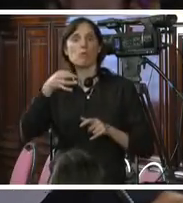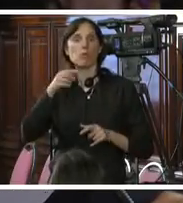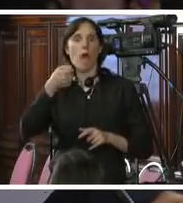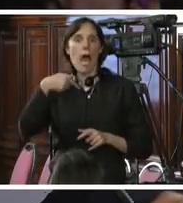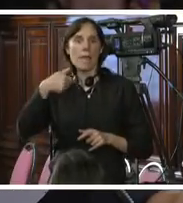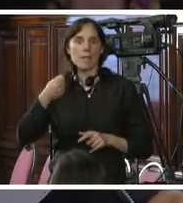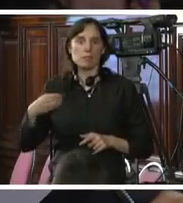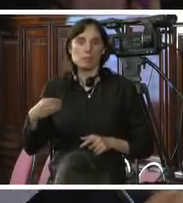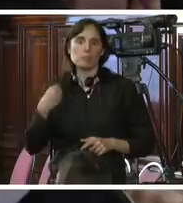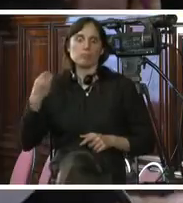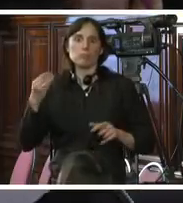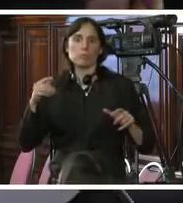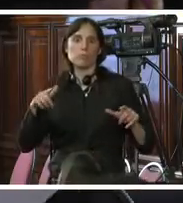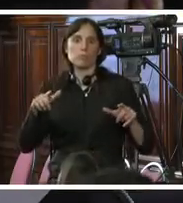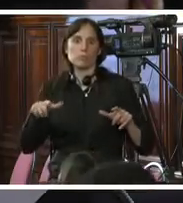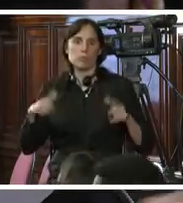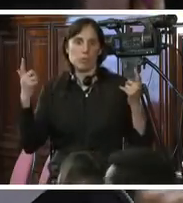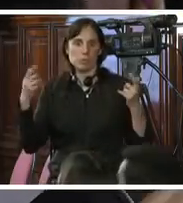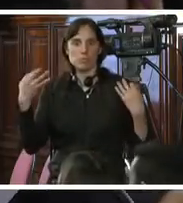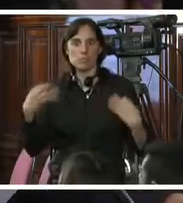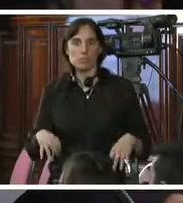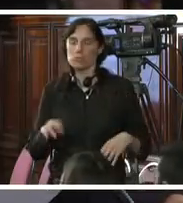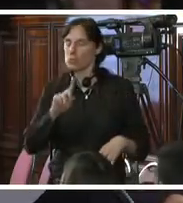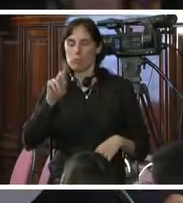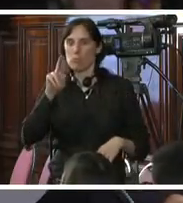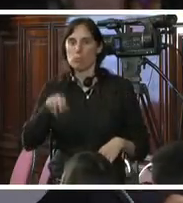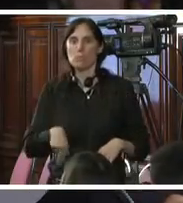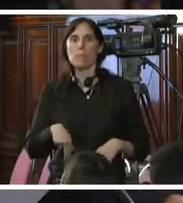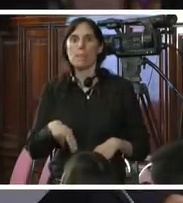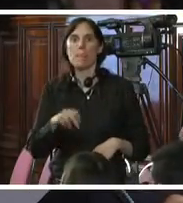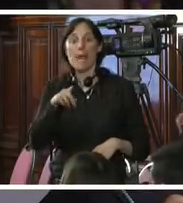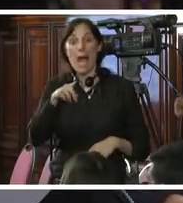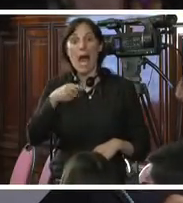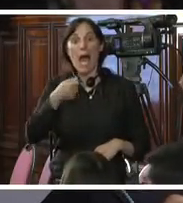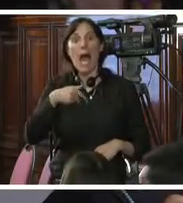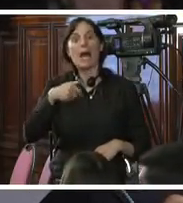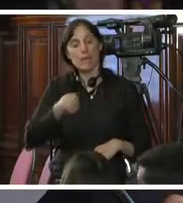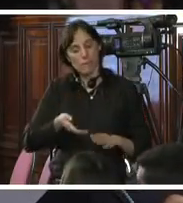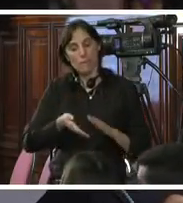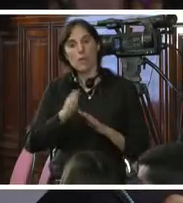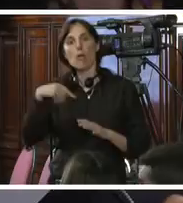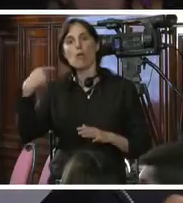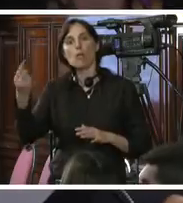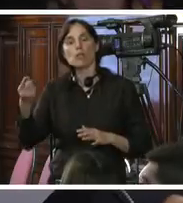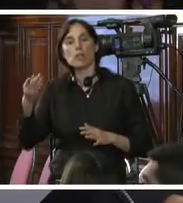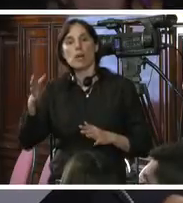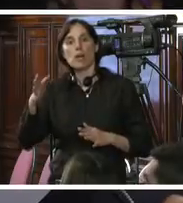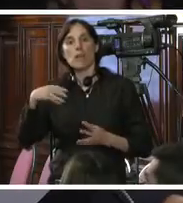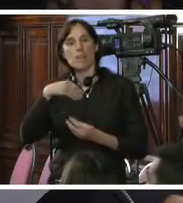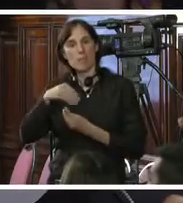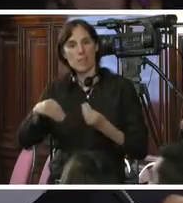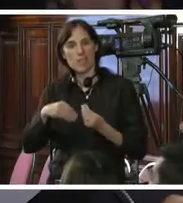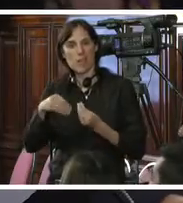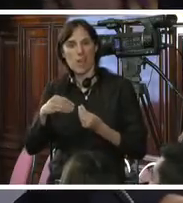ser una de las víctimas que falleció aquel día. Finalmente, Ana llegó a una familia sustituta. Cuando dio a luz, el